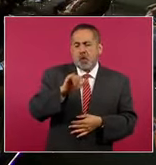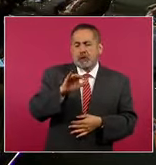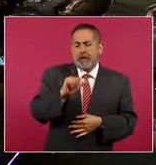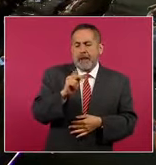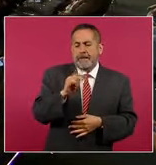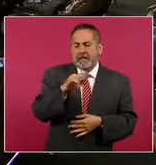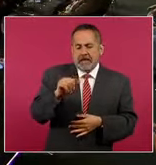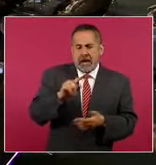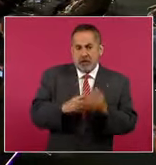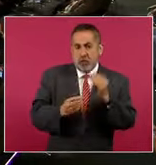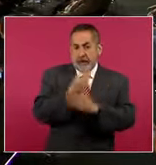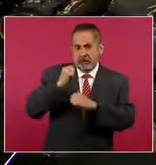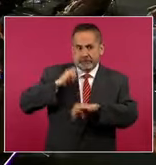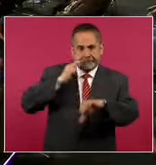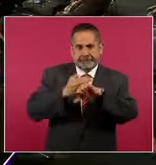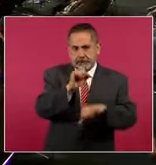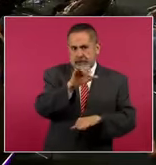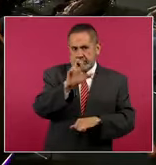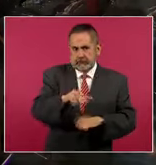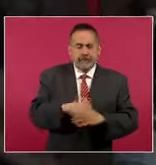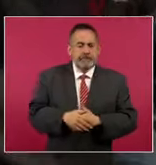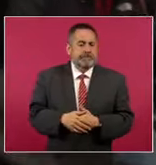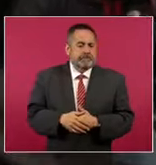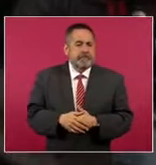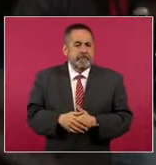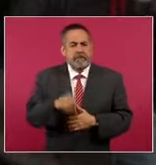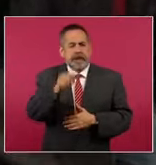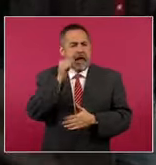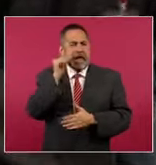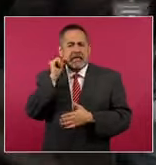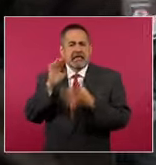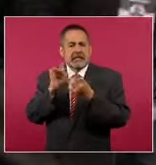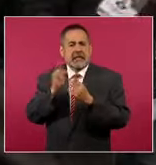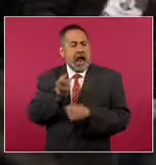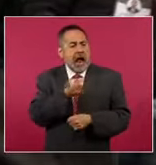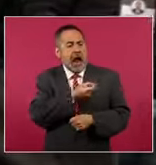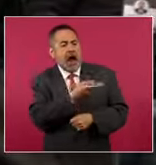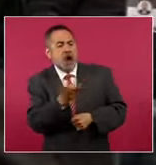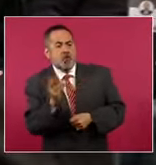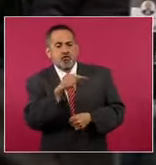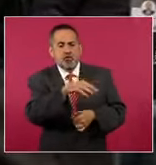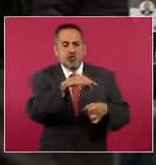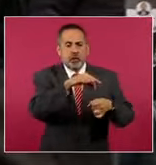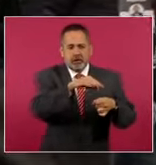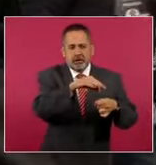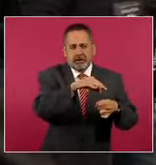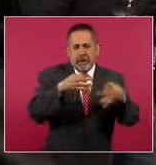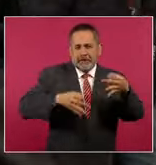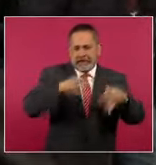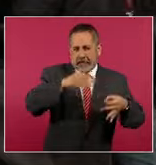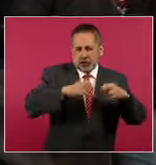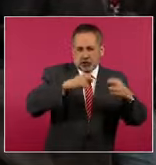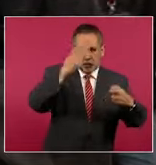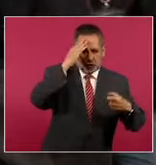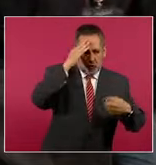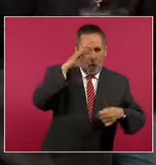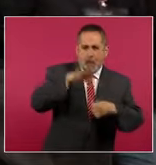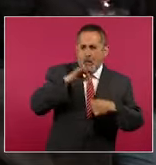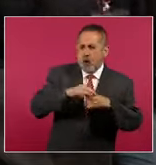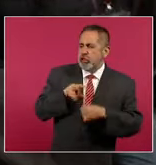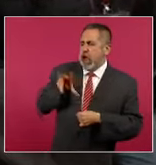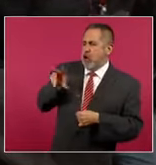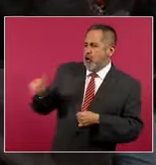Acaba usted de mencionar que, bueno, pues alguno o varios, también ayer lo mencionaba, de los ministros han votado en contra de algunas de las políticas que ha buscado